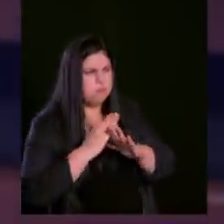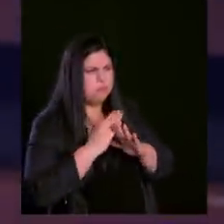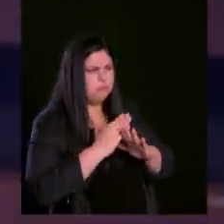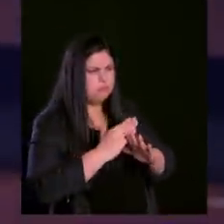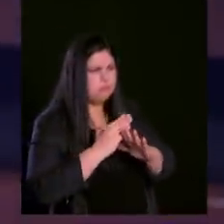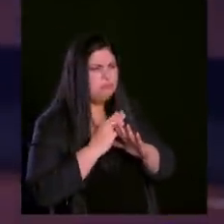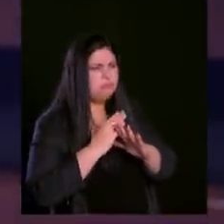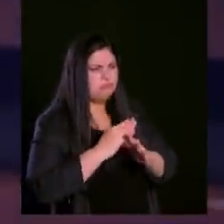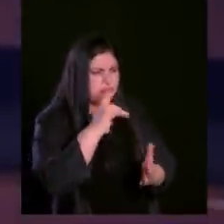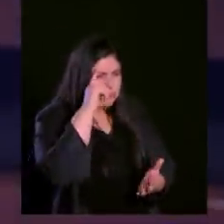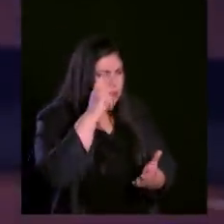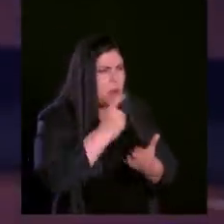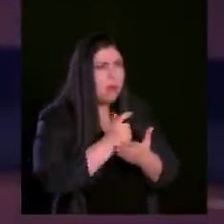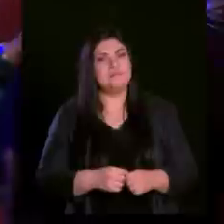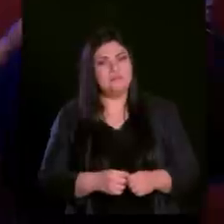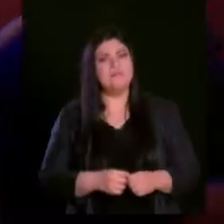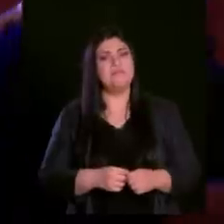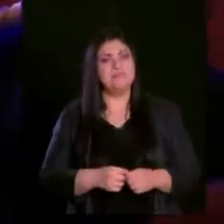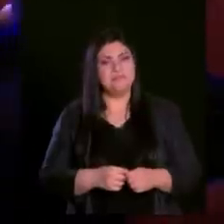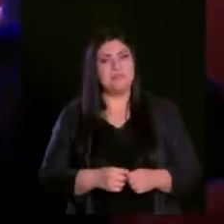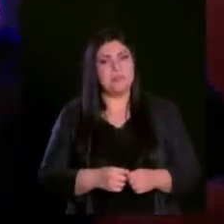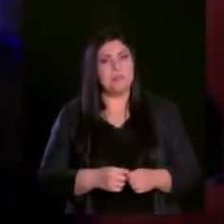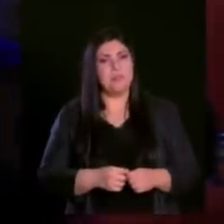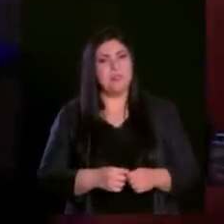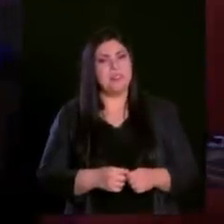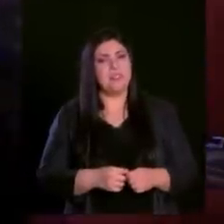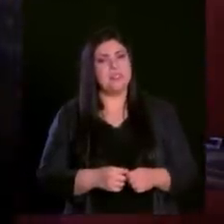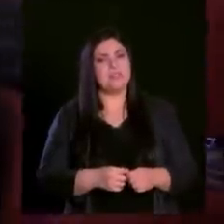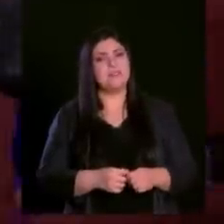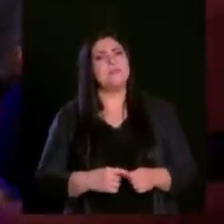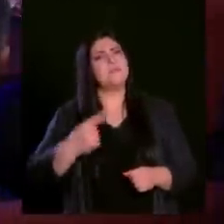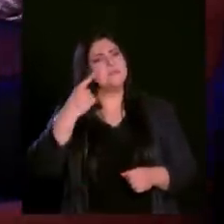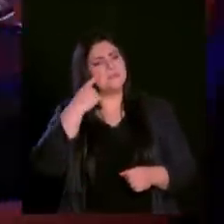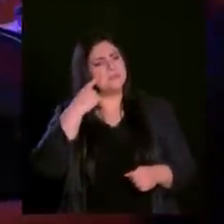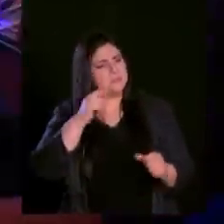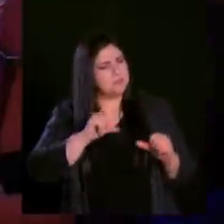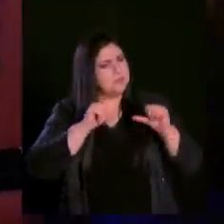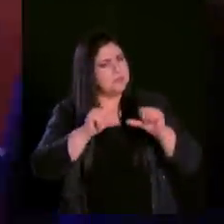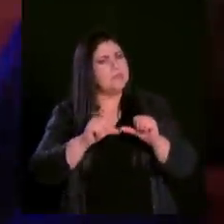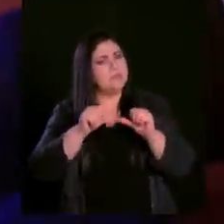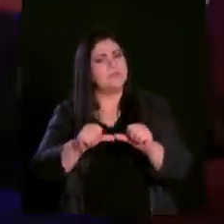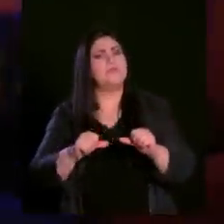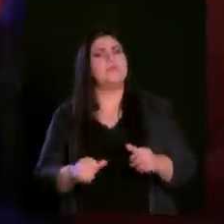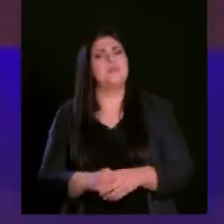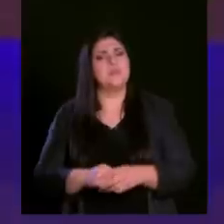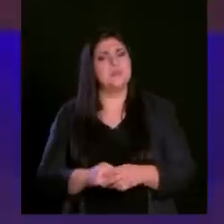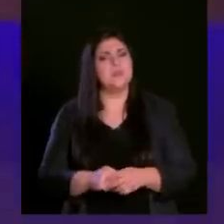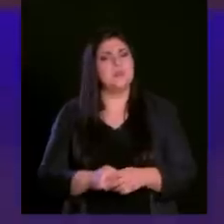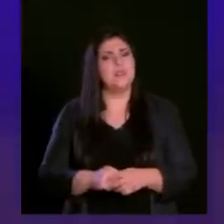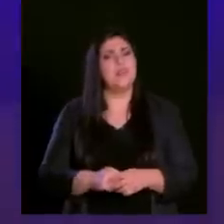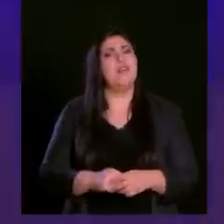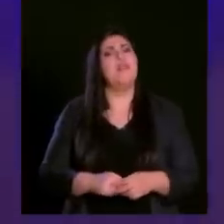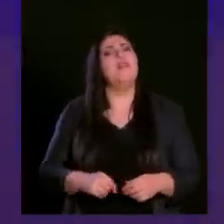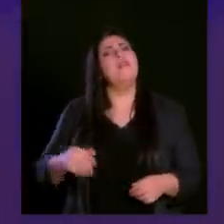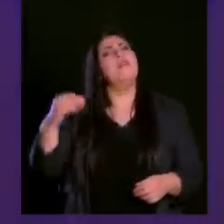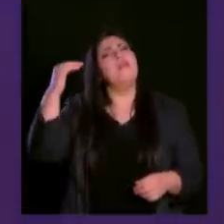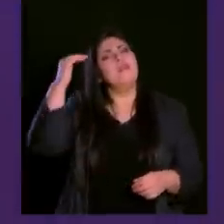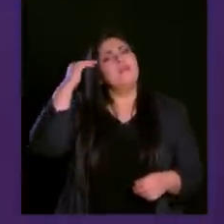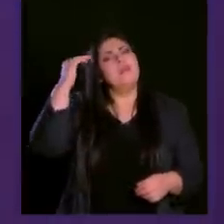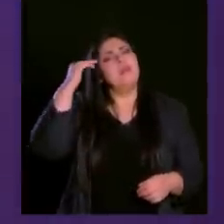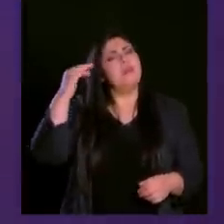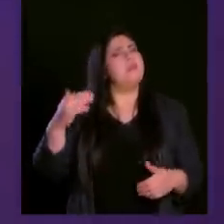tiene a su hijo bueno para avanzar el fruto pensemos un poco en el